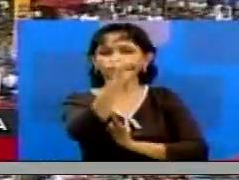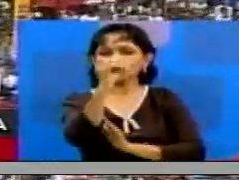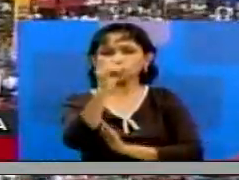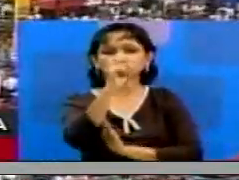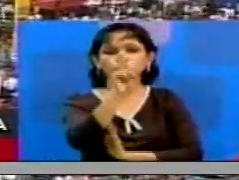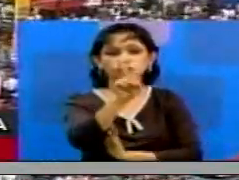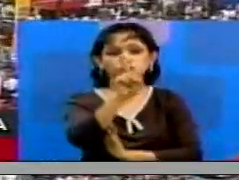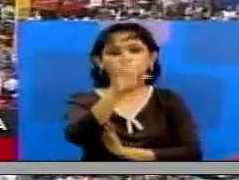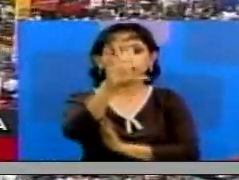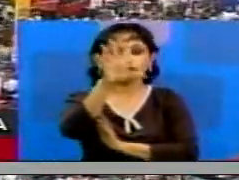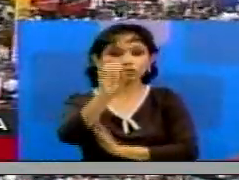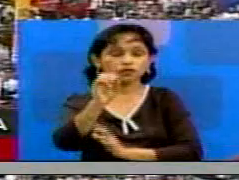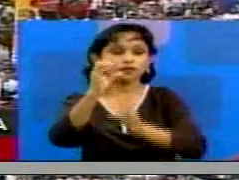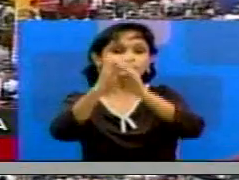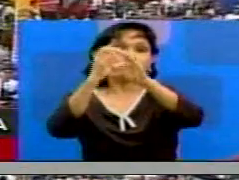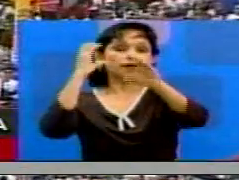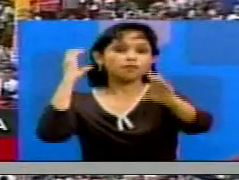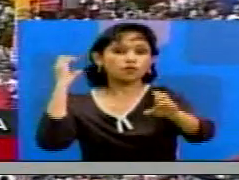250 buses,